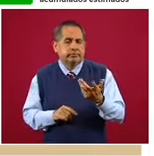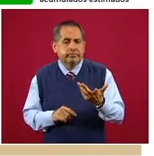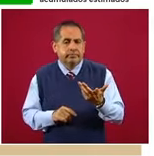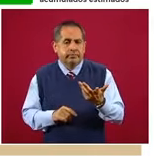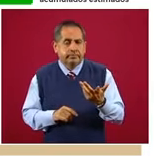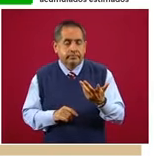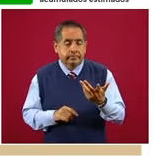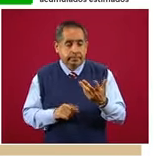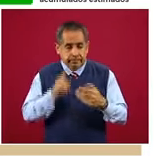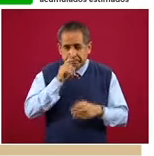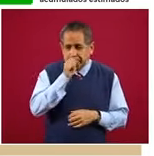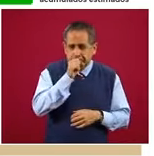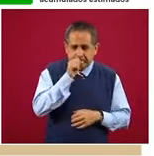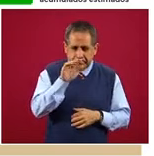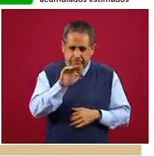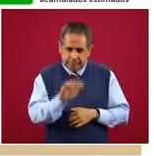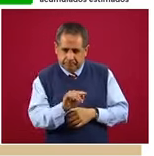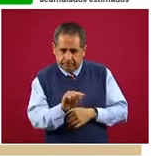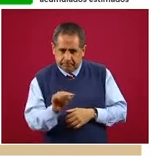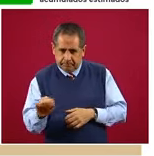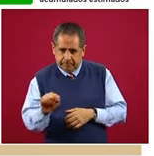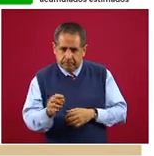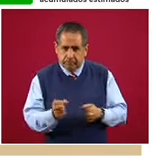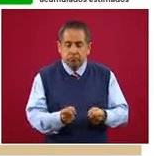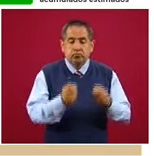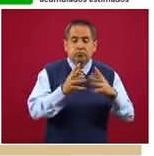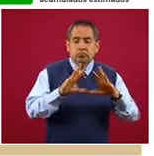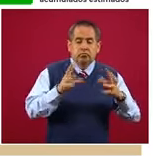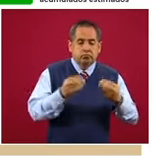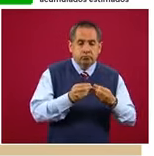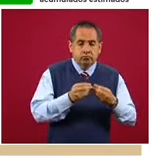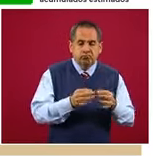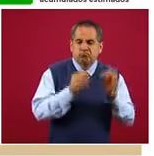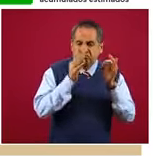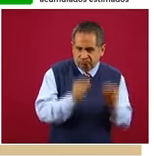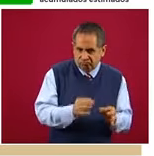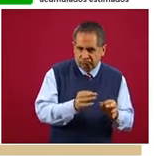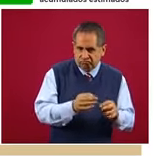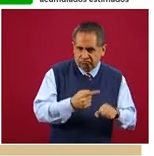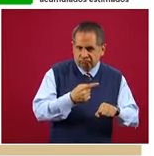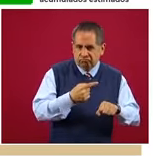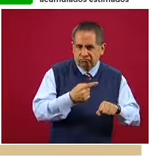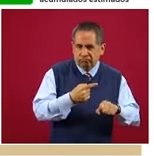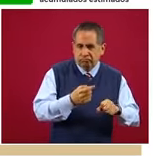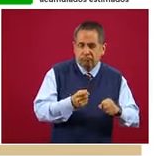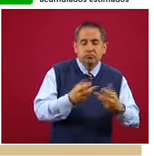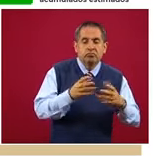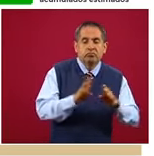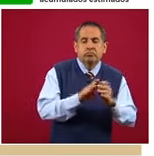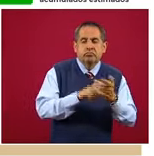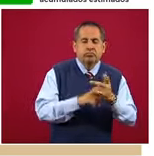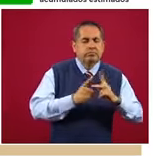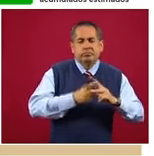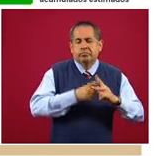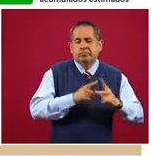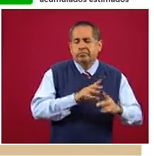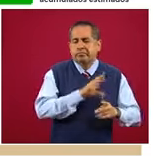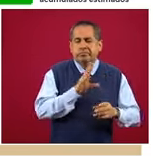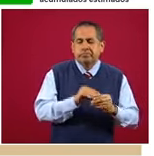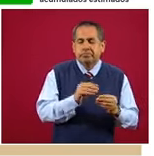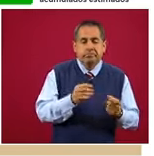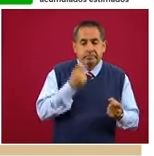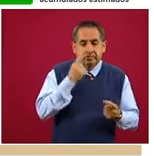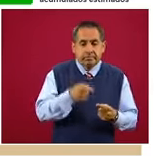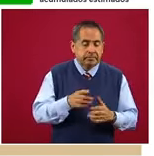donde ustedes ven los datos en la parte inferior, son los casos confirmados y tenemos un dato de los casos estimados.